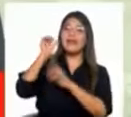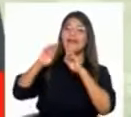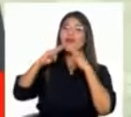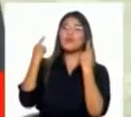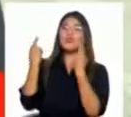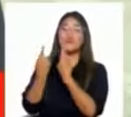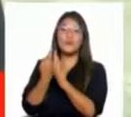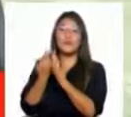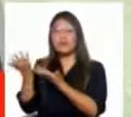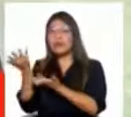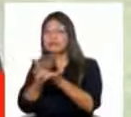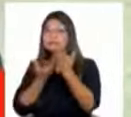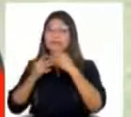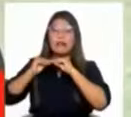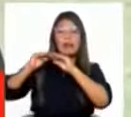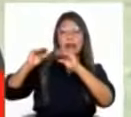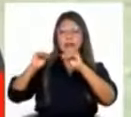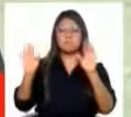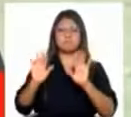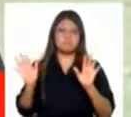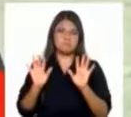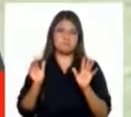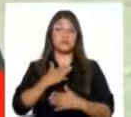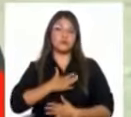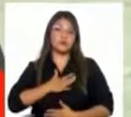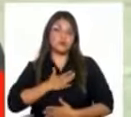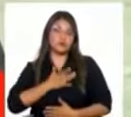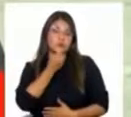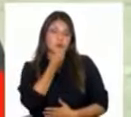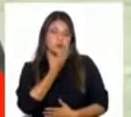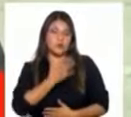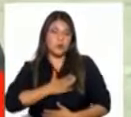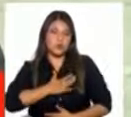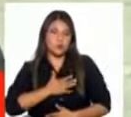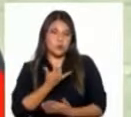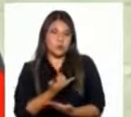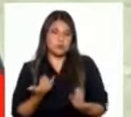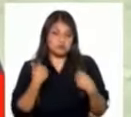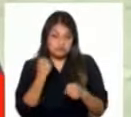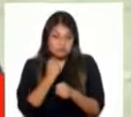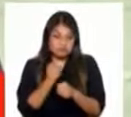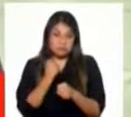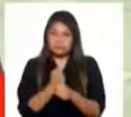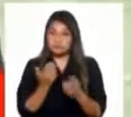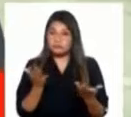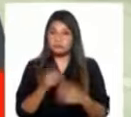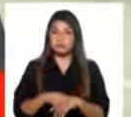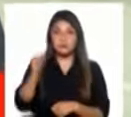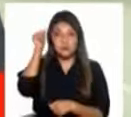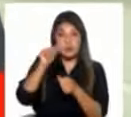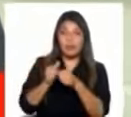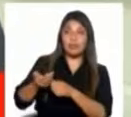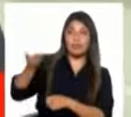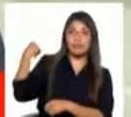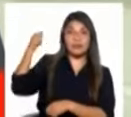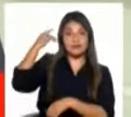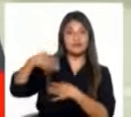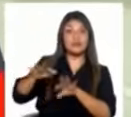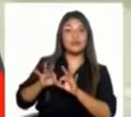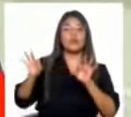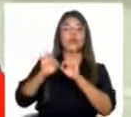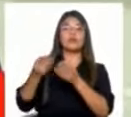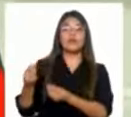Bueno, amigos, el ministro indicó de que su prioridad como ministerio es la recuperación de nuestra